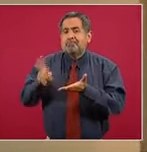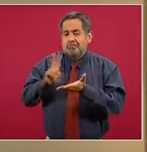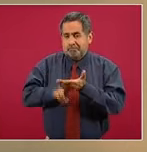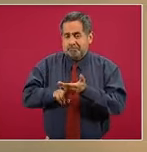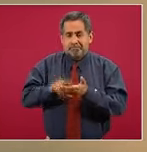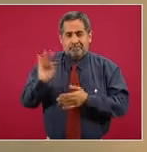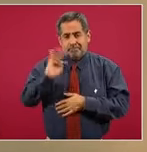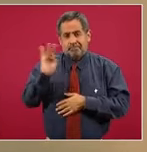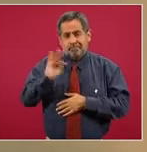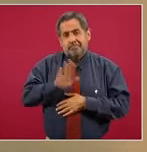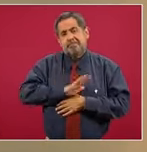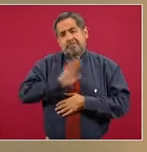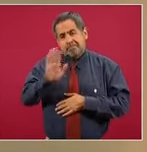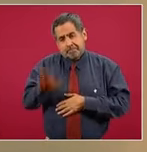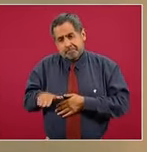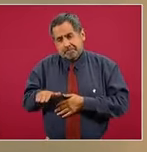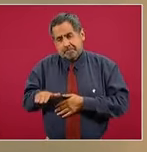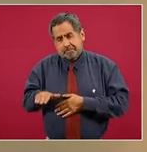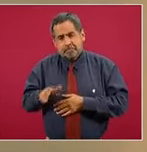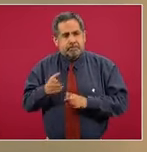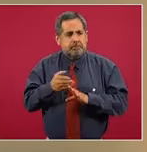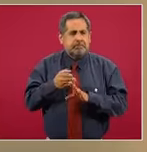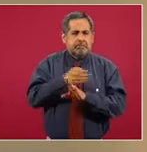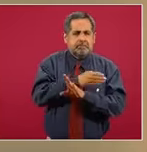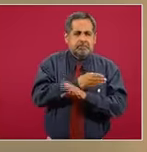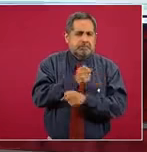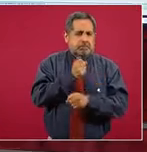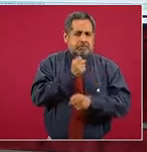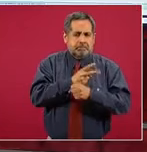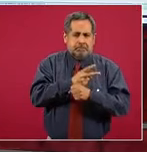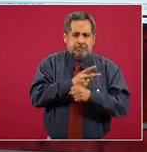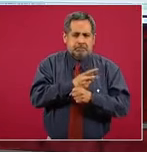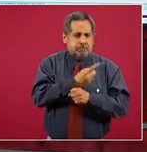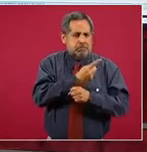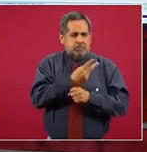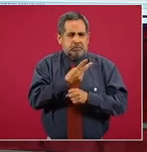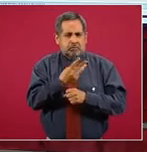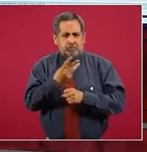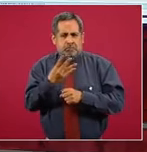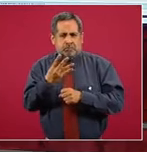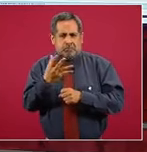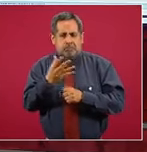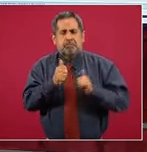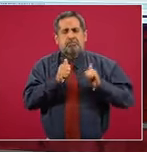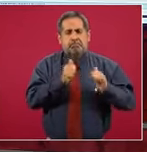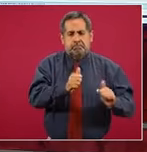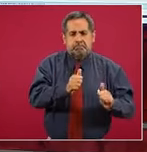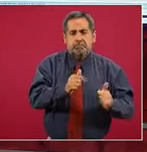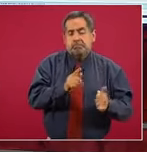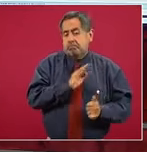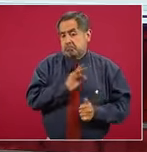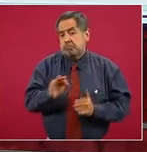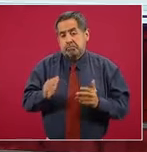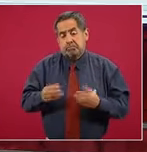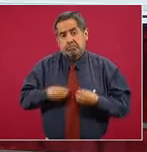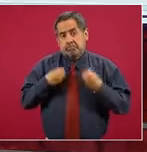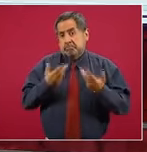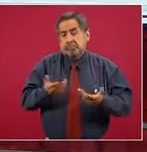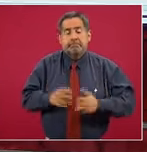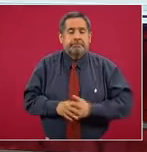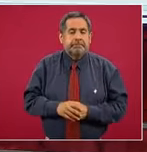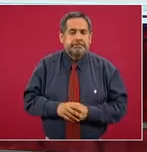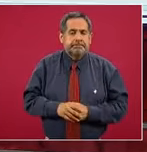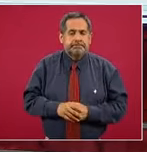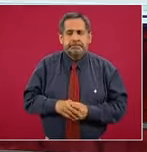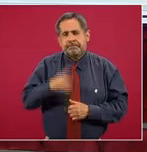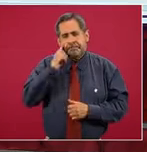de morirse que los que buscan atención en los primeros dos días. La siguiente, por favor. Entonces vamos a presentar, este